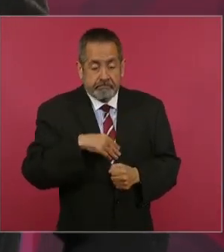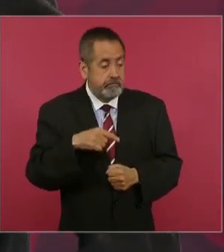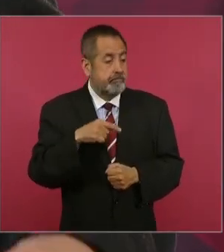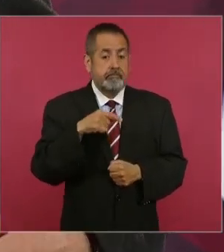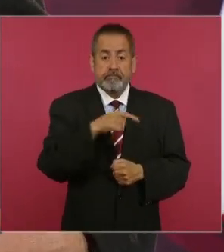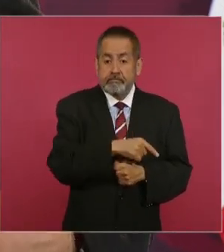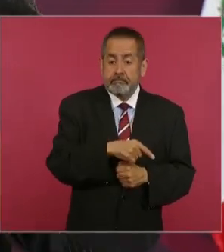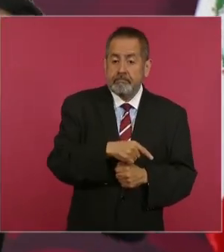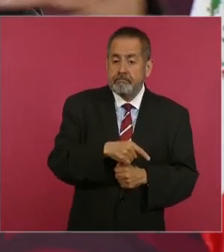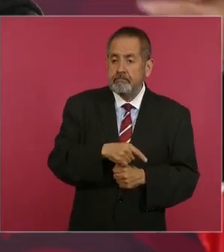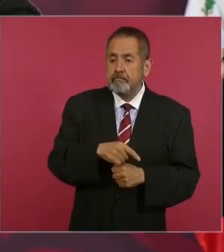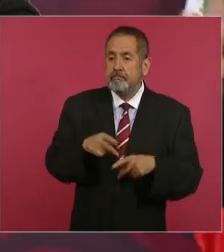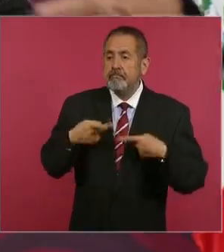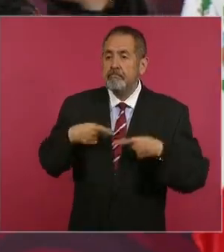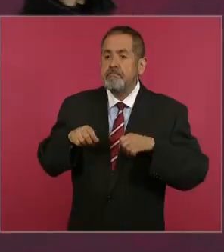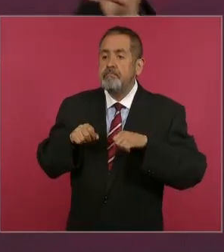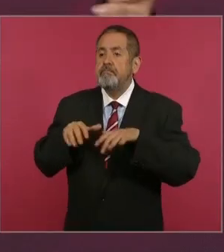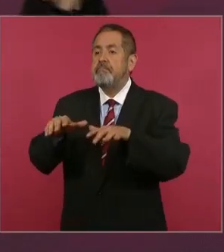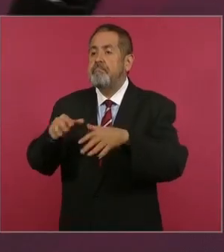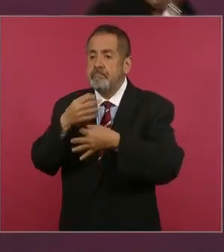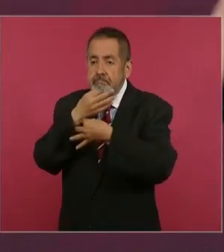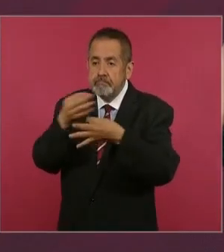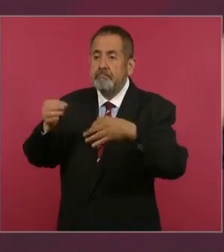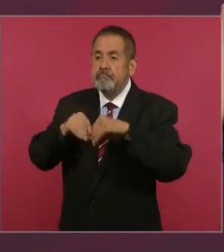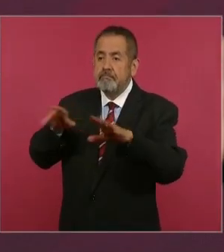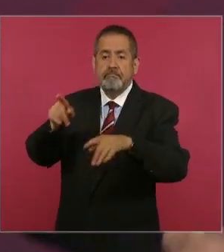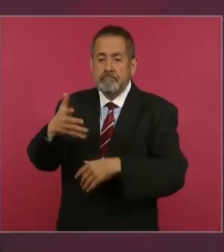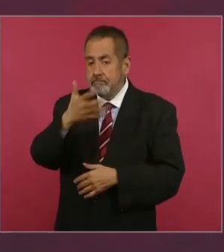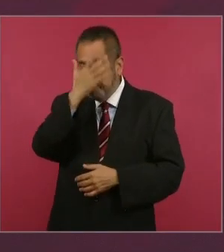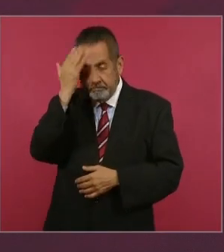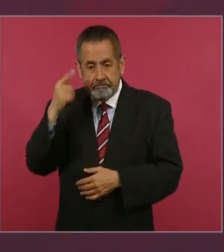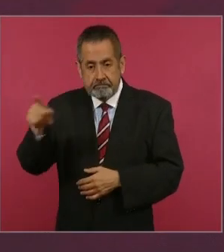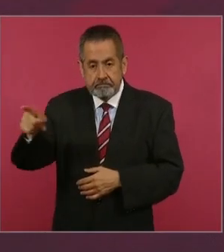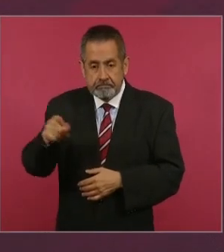que el pueblo de México no